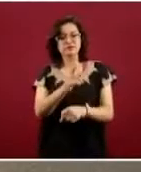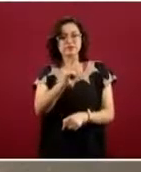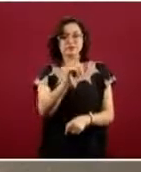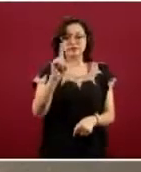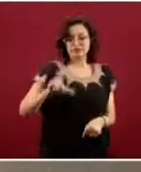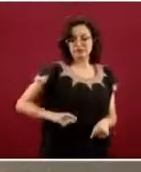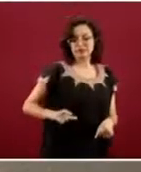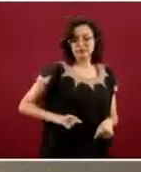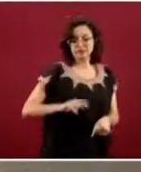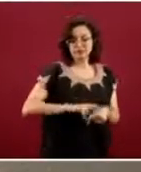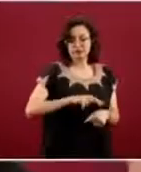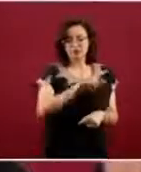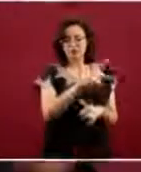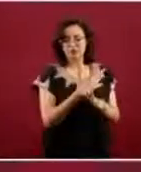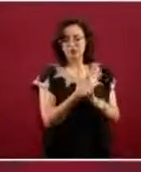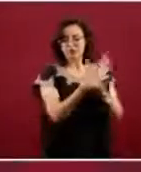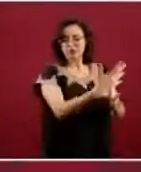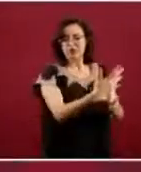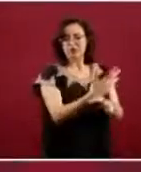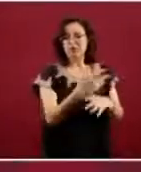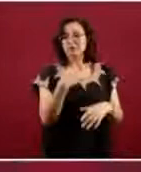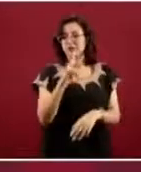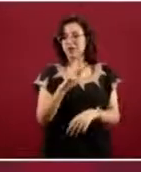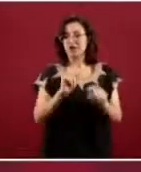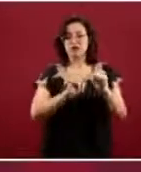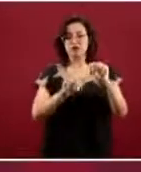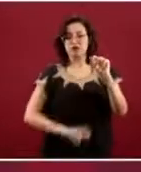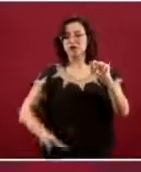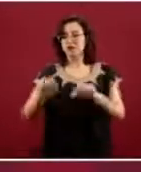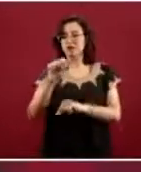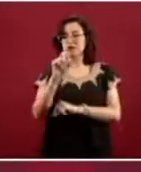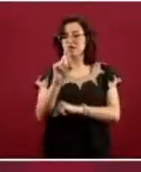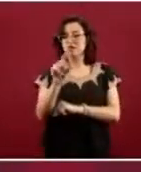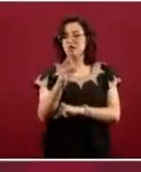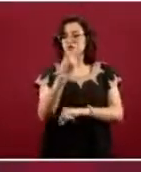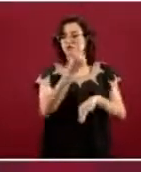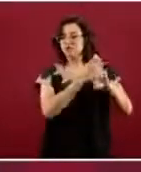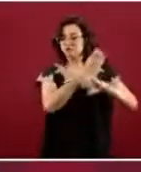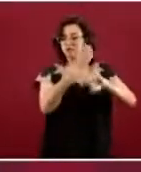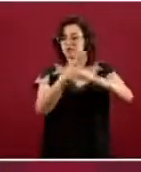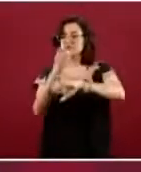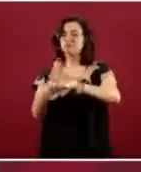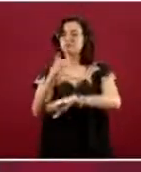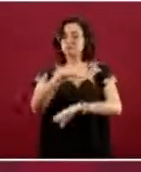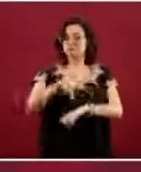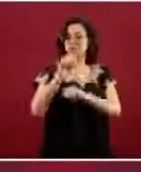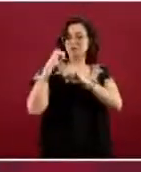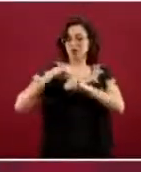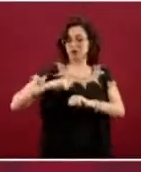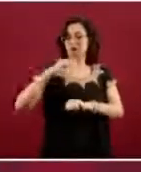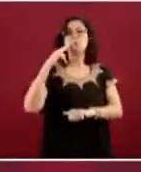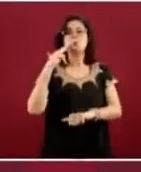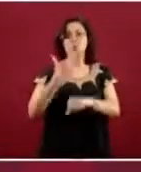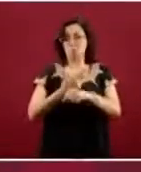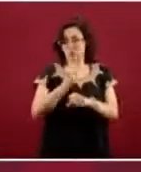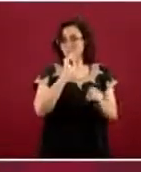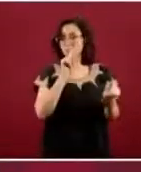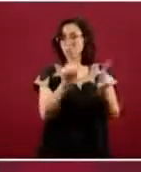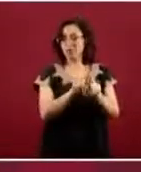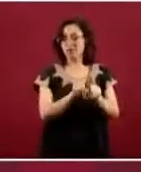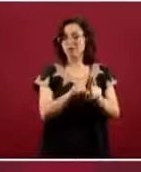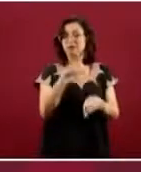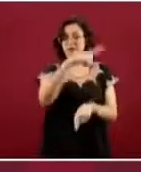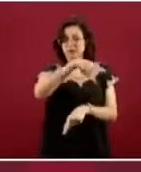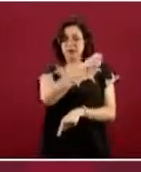gobernador, pero esto aplica a los 32 gobiernos estatales, también los gobiernos estatales son autoridad sanitaria,